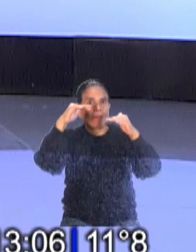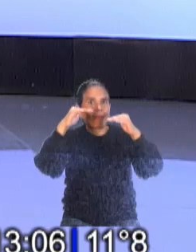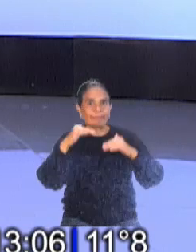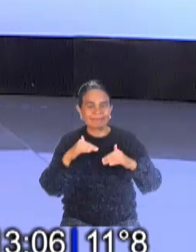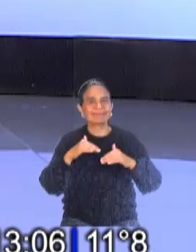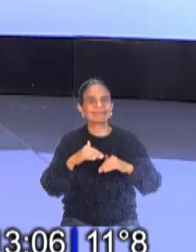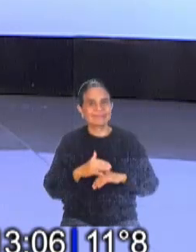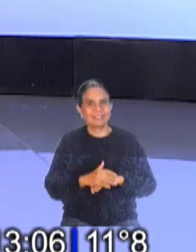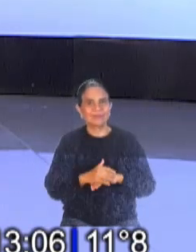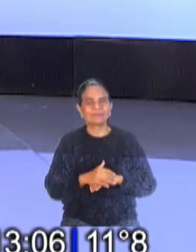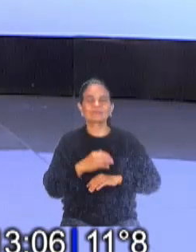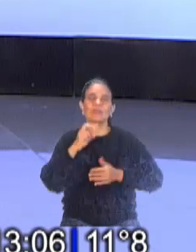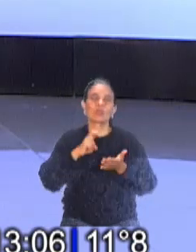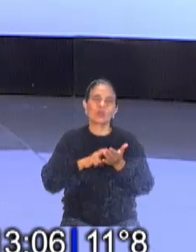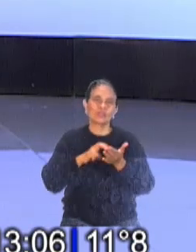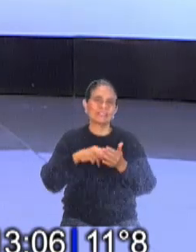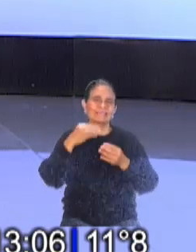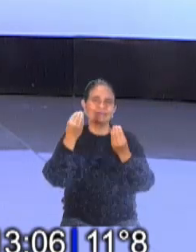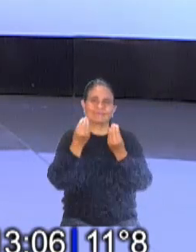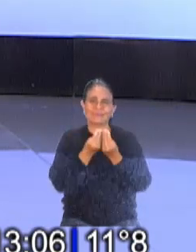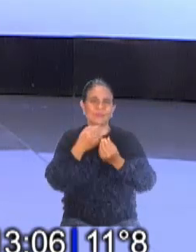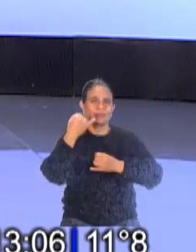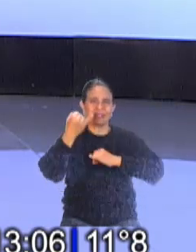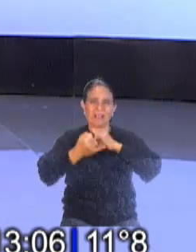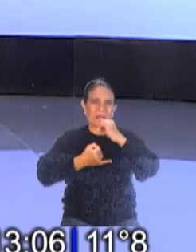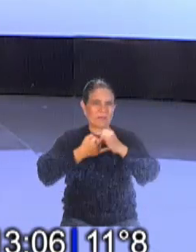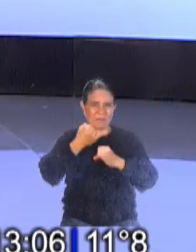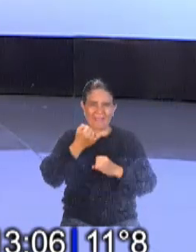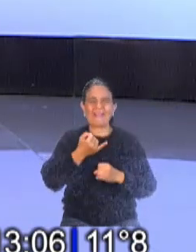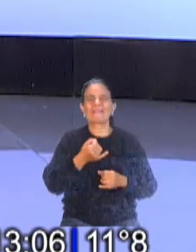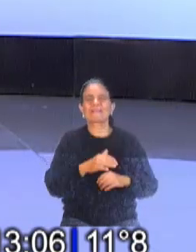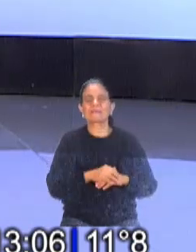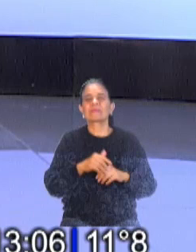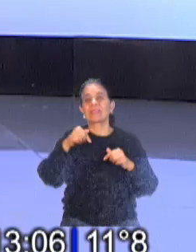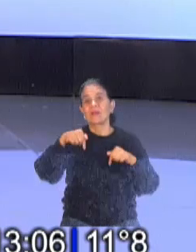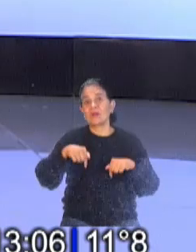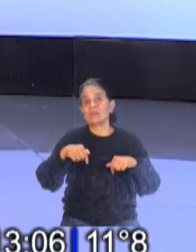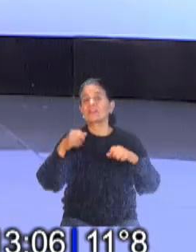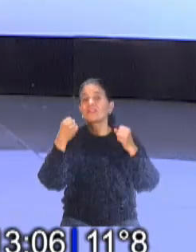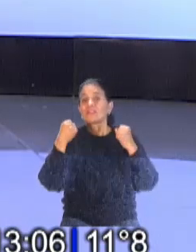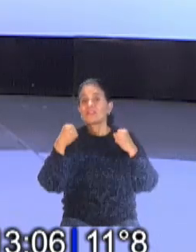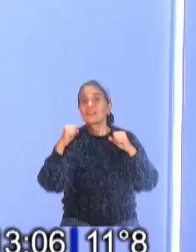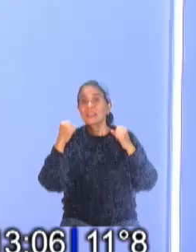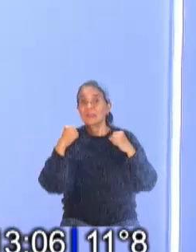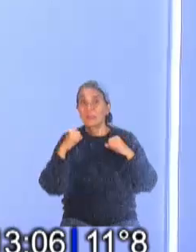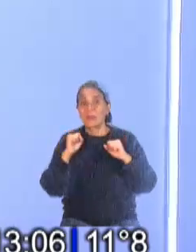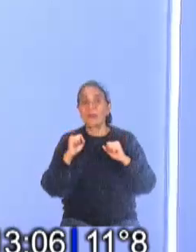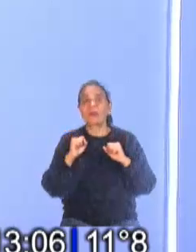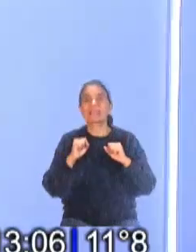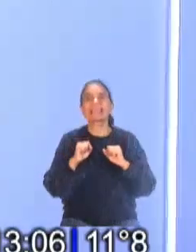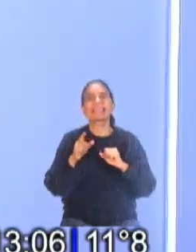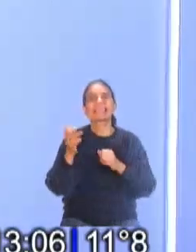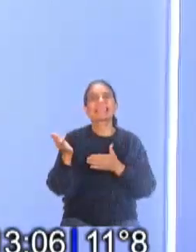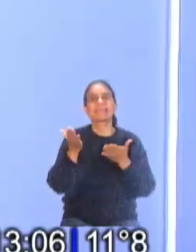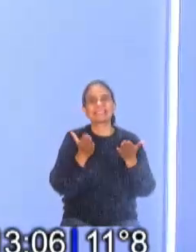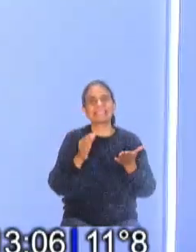para compartir y, por supuesto, también todo lo que tiene que ver con el deporte. Hoy con Caro Remedy. Caro, ¿cómo estás? ¿Cómo están ahí